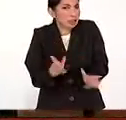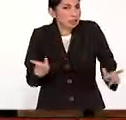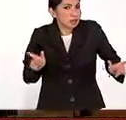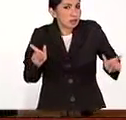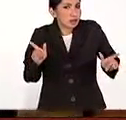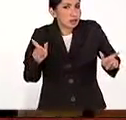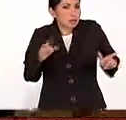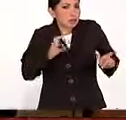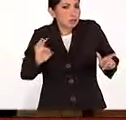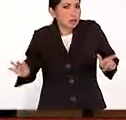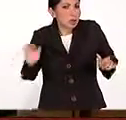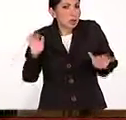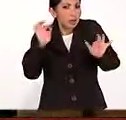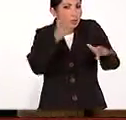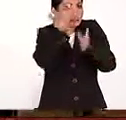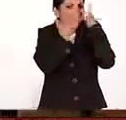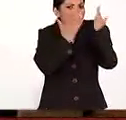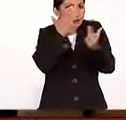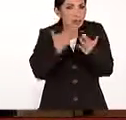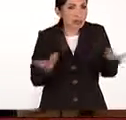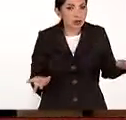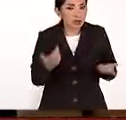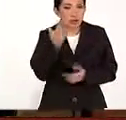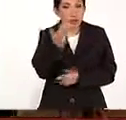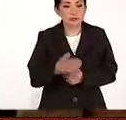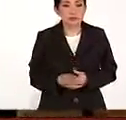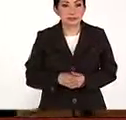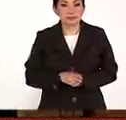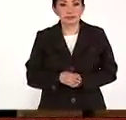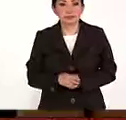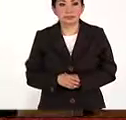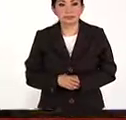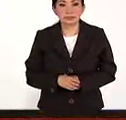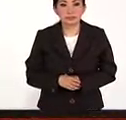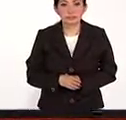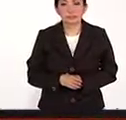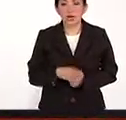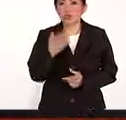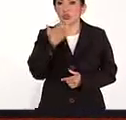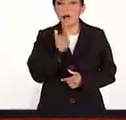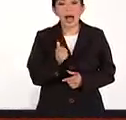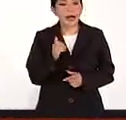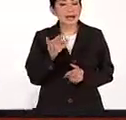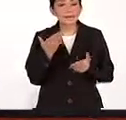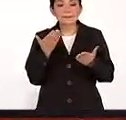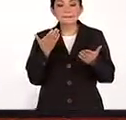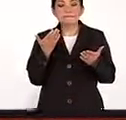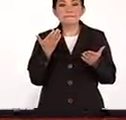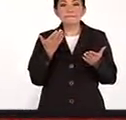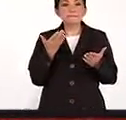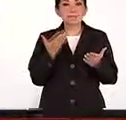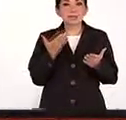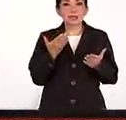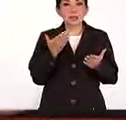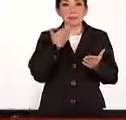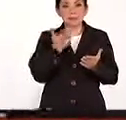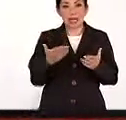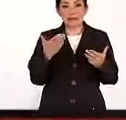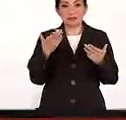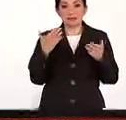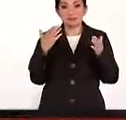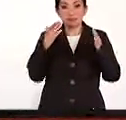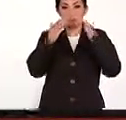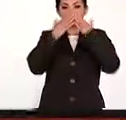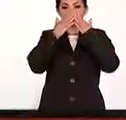posibilidad que te abre de poder estudiar lo que tú realmente quieres mira para ti no hay una perspectiva por decirlo así humanística en el